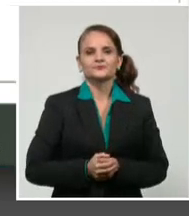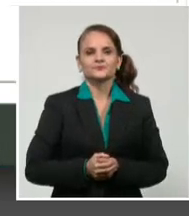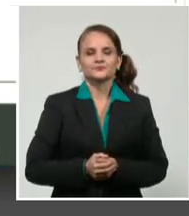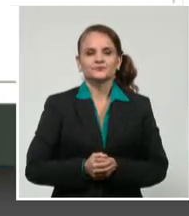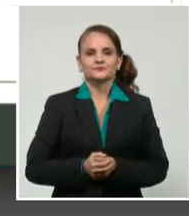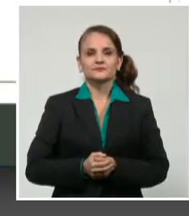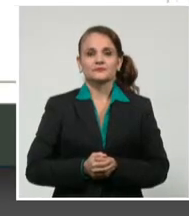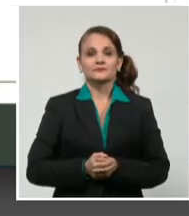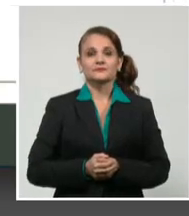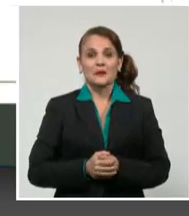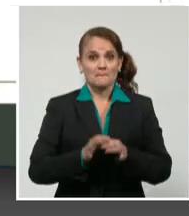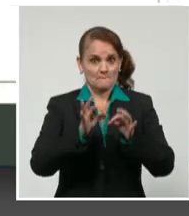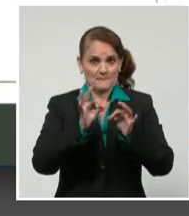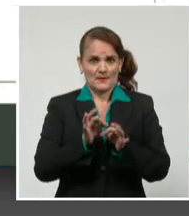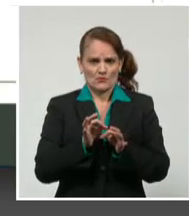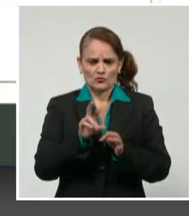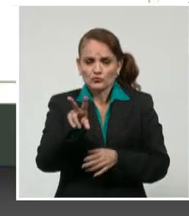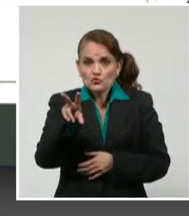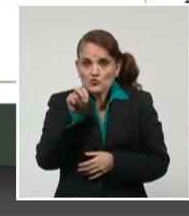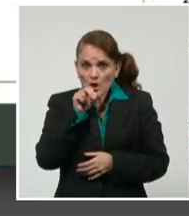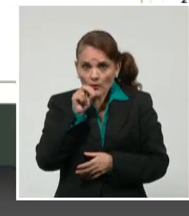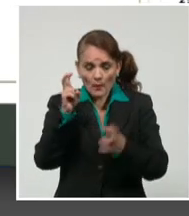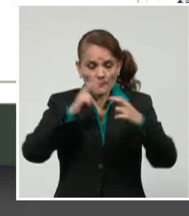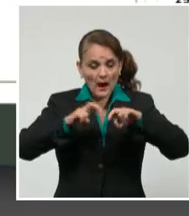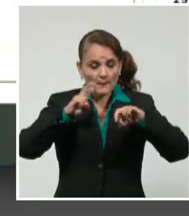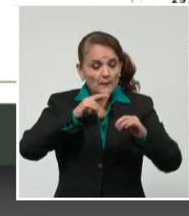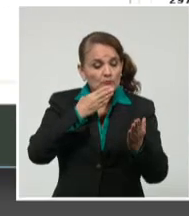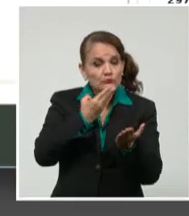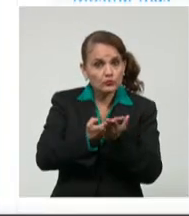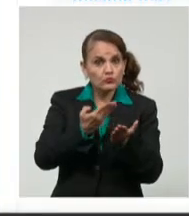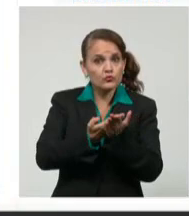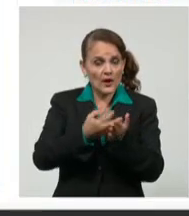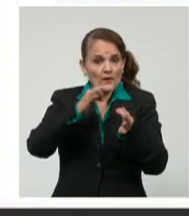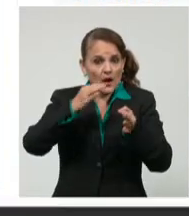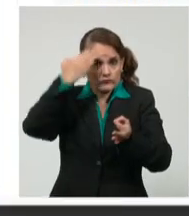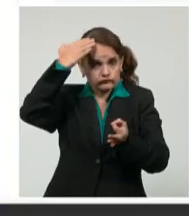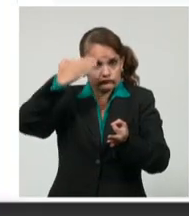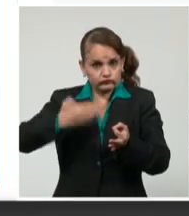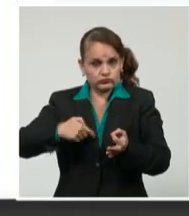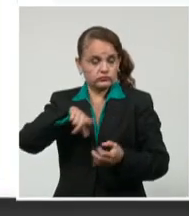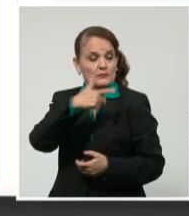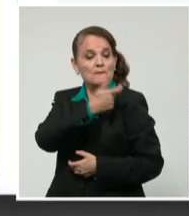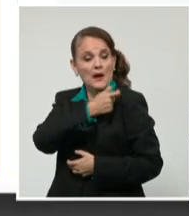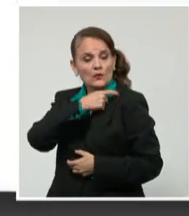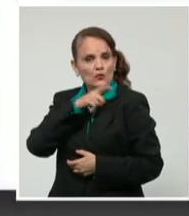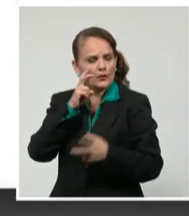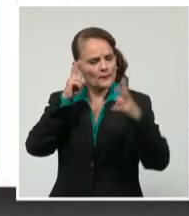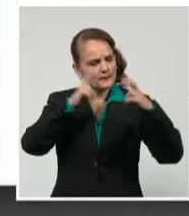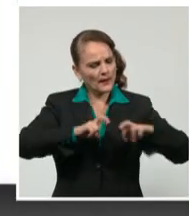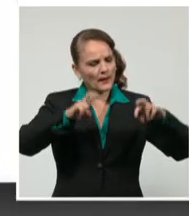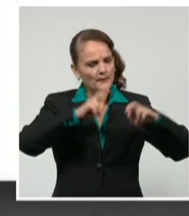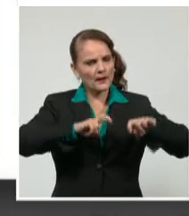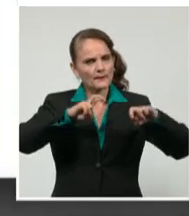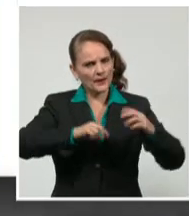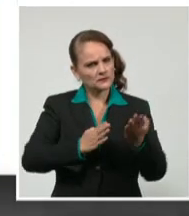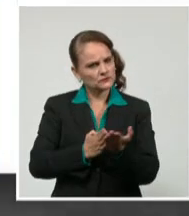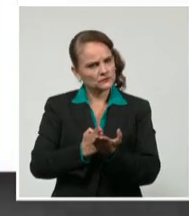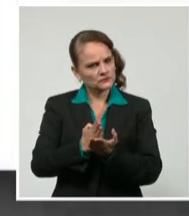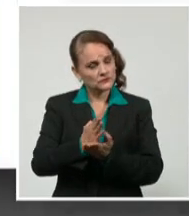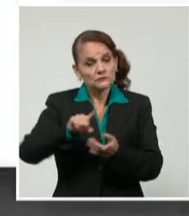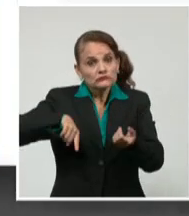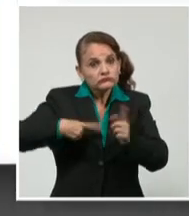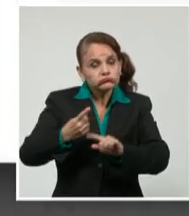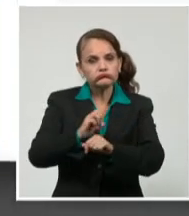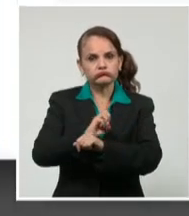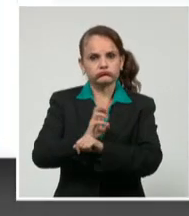Con la inscripción de un nuevo ensayo clínico registrado este domingo, el Instituto Finlay continúa en la avanzada en los proyectos de vacunas contra